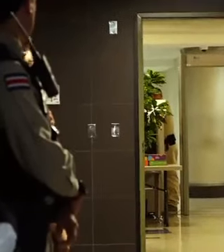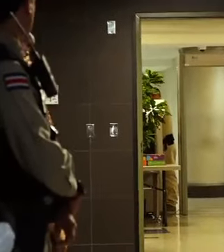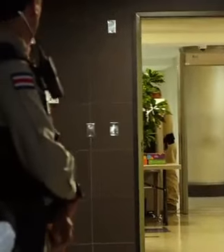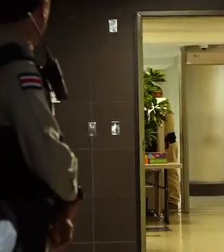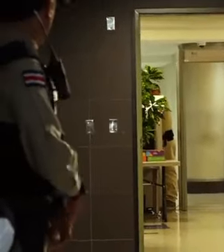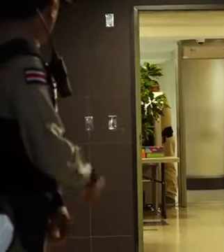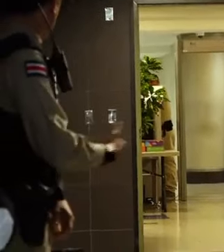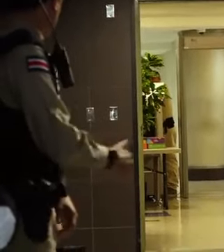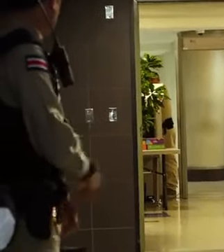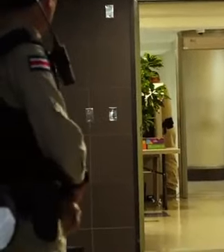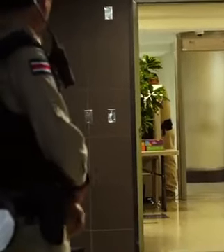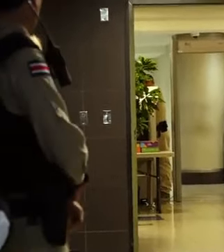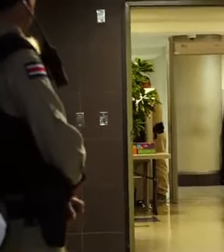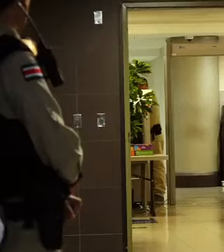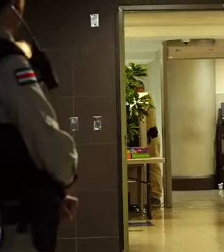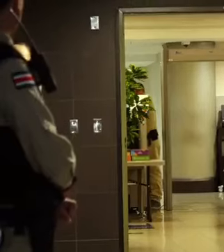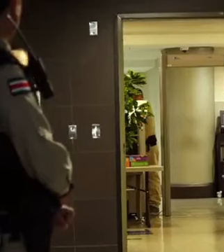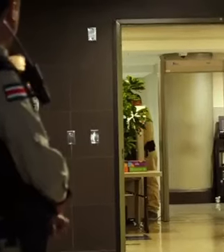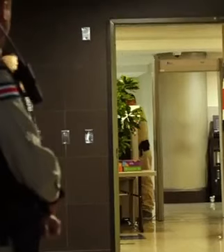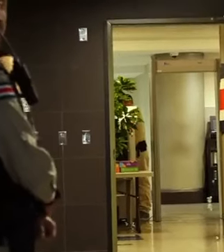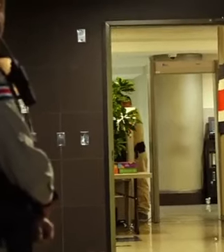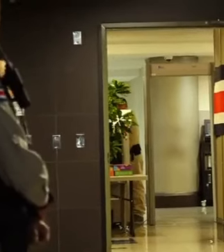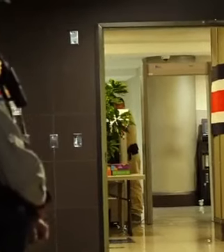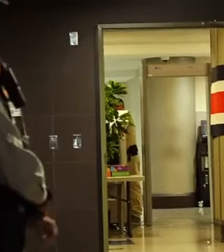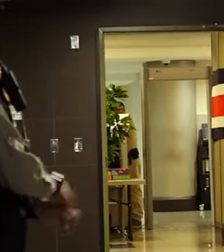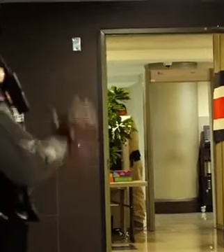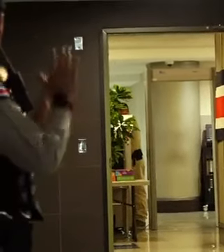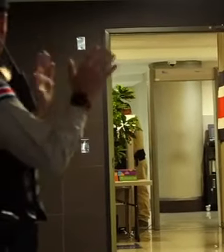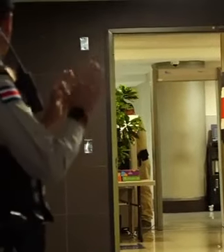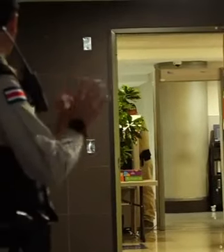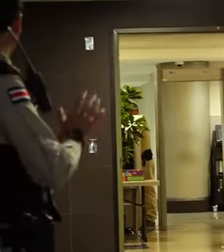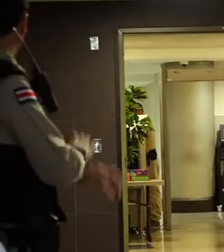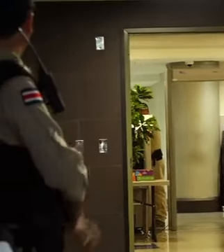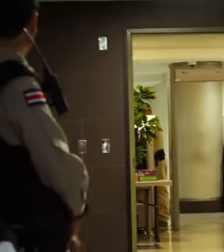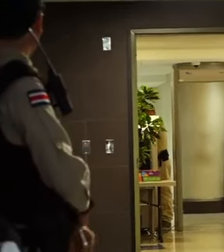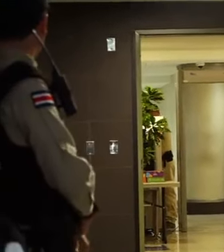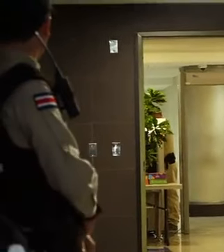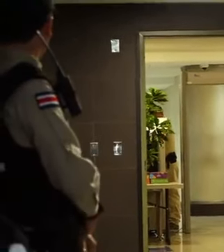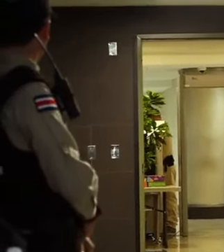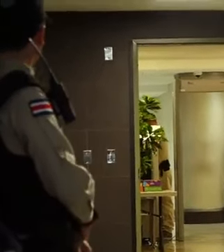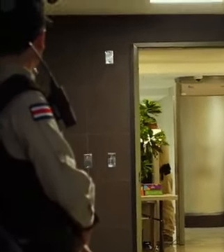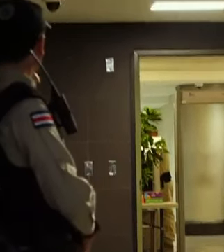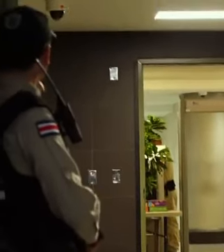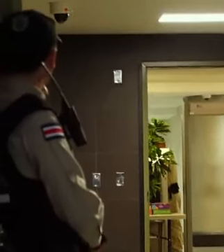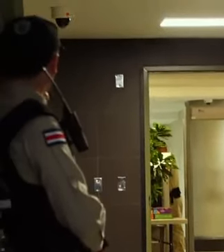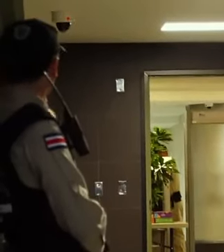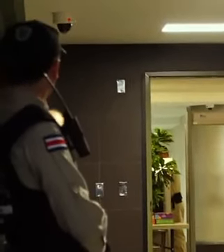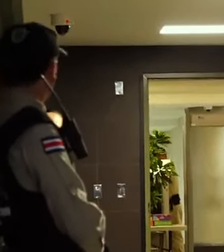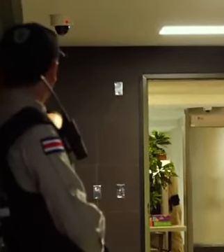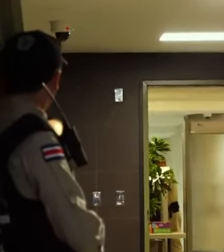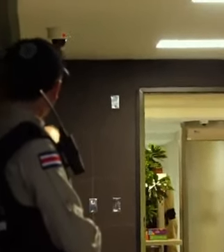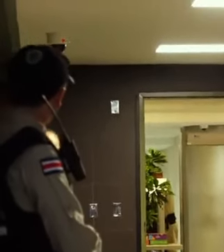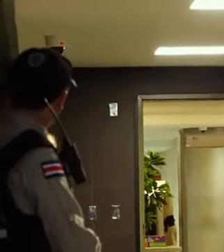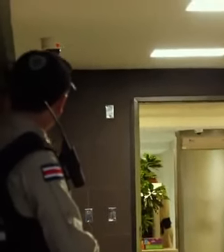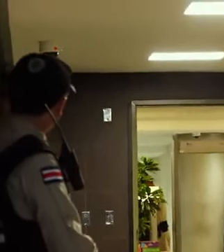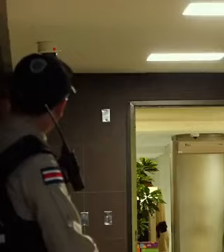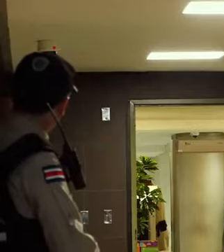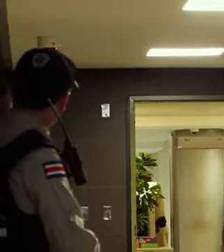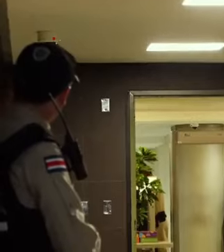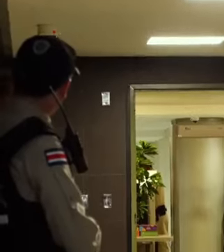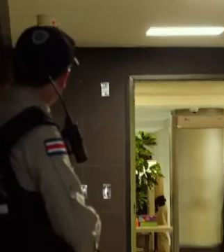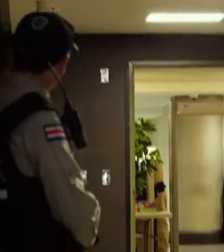porque en cualquier momento llegará acá el vehículo que transportará a estos atletas paralímpicos. Repito, los